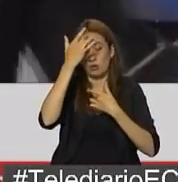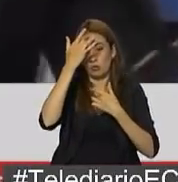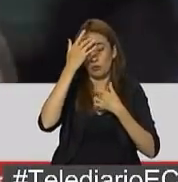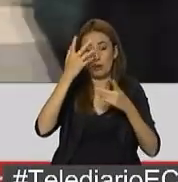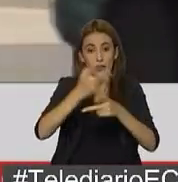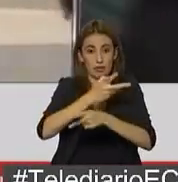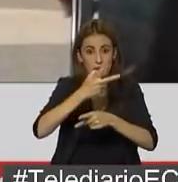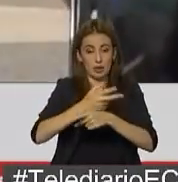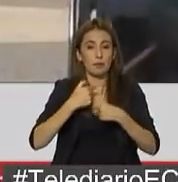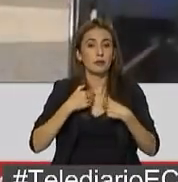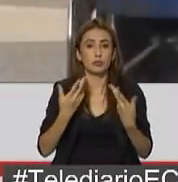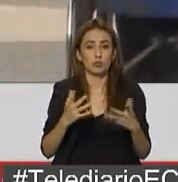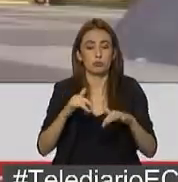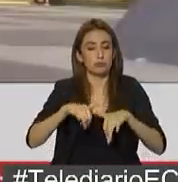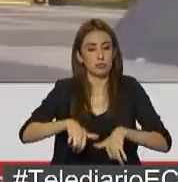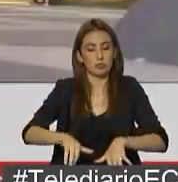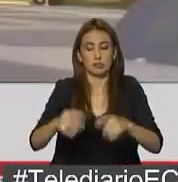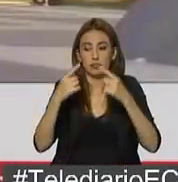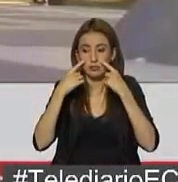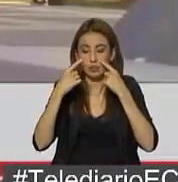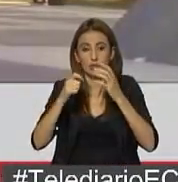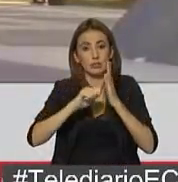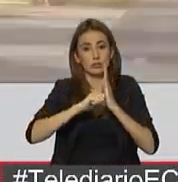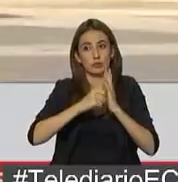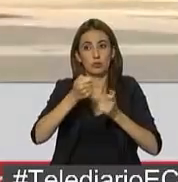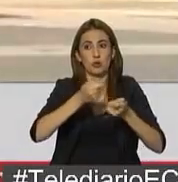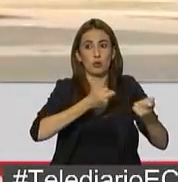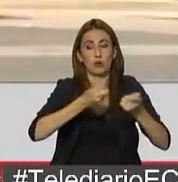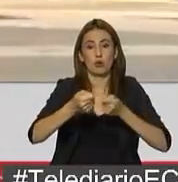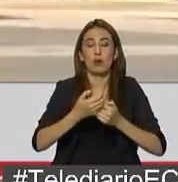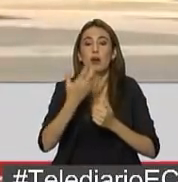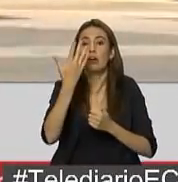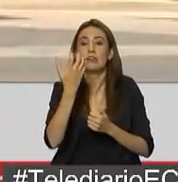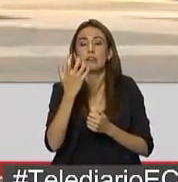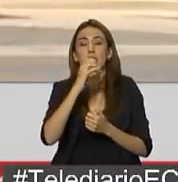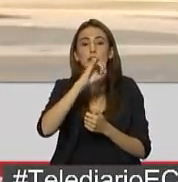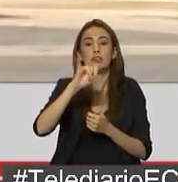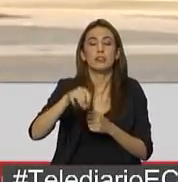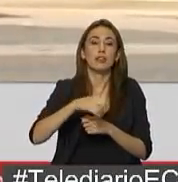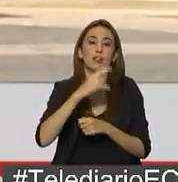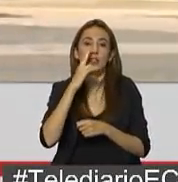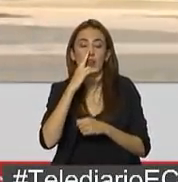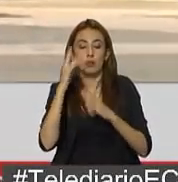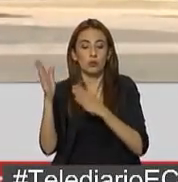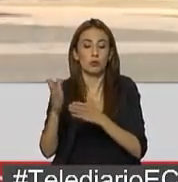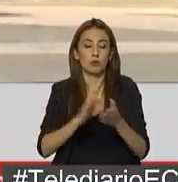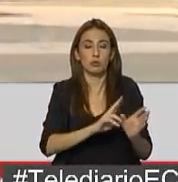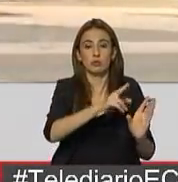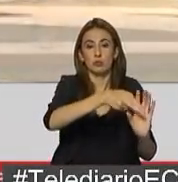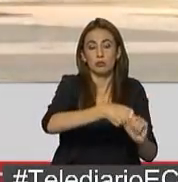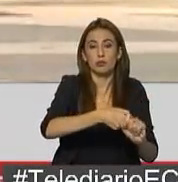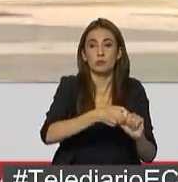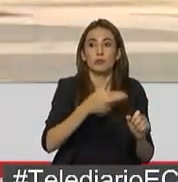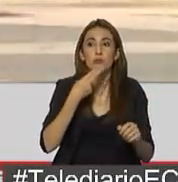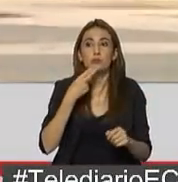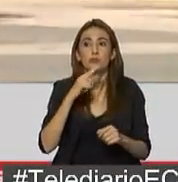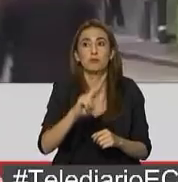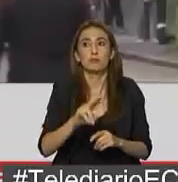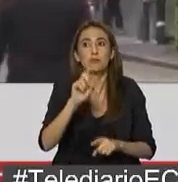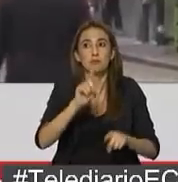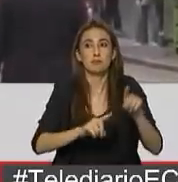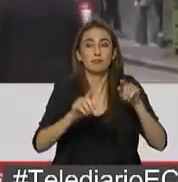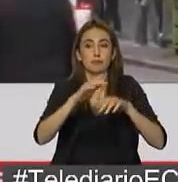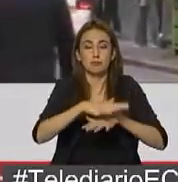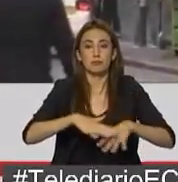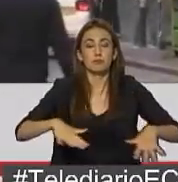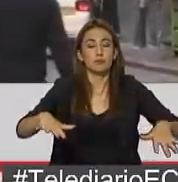grave según información oficial. Por ello, desde este 15 de junio, Uruguay también entra en la denominada fase 3 de cuarentena inteligente, que